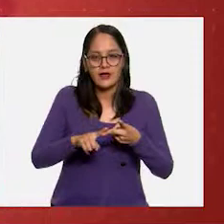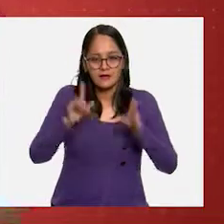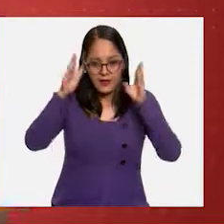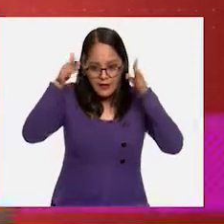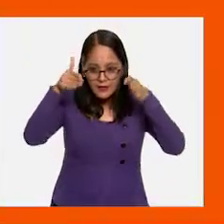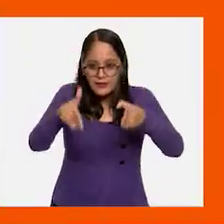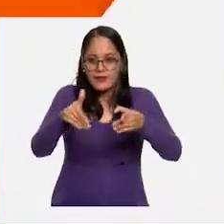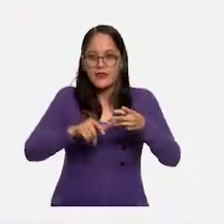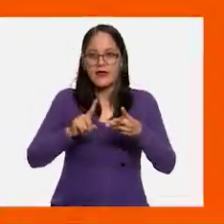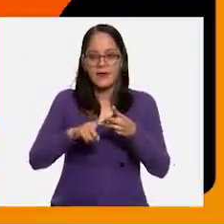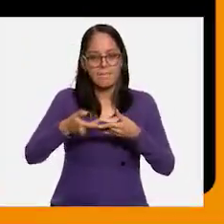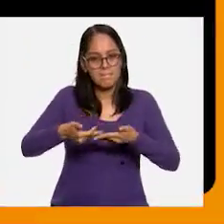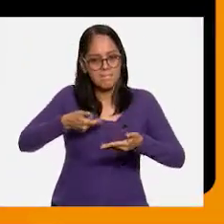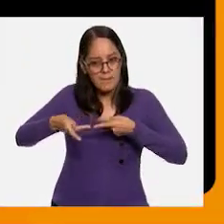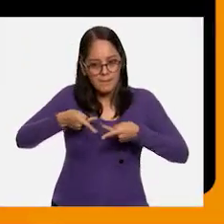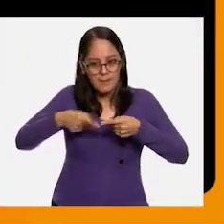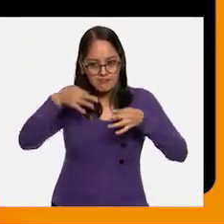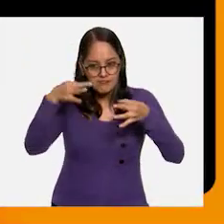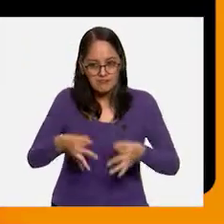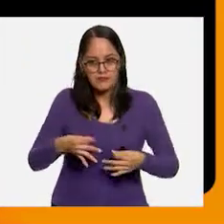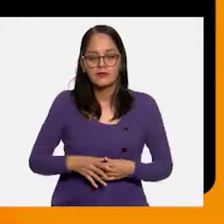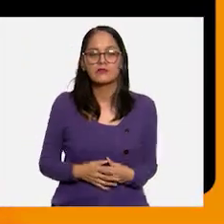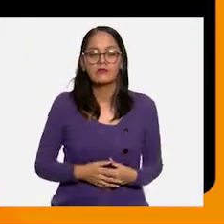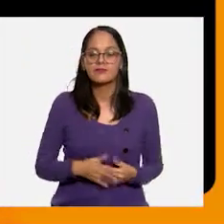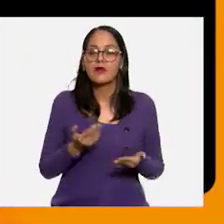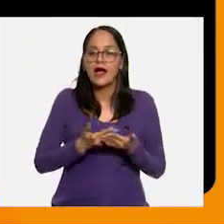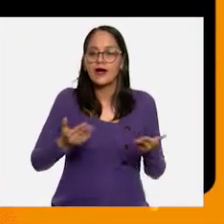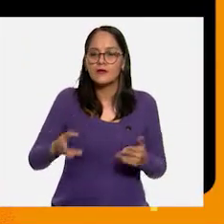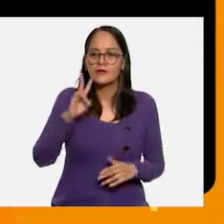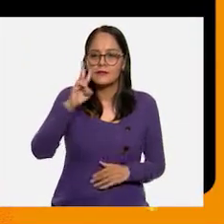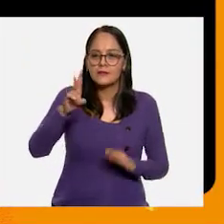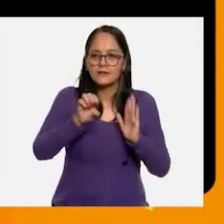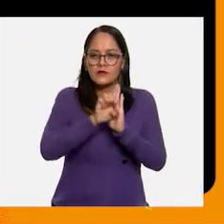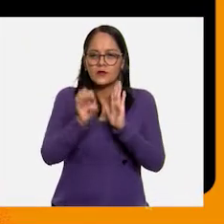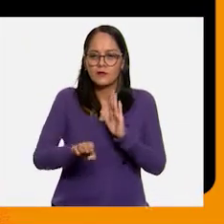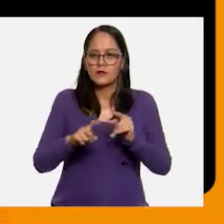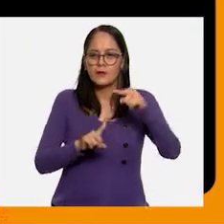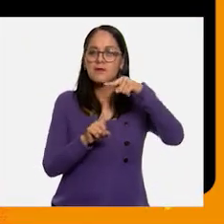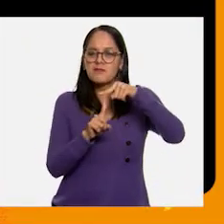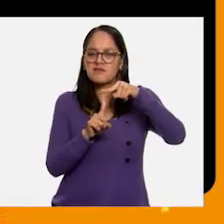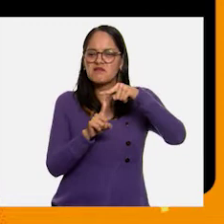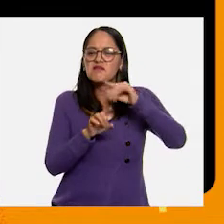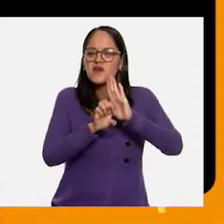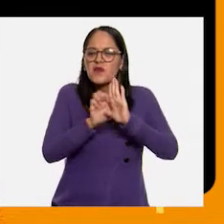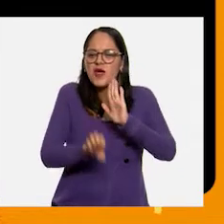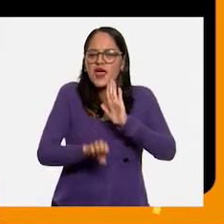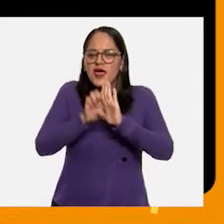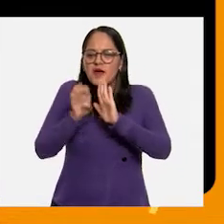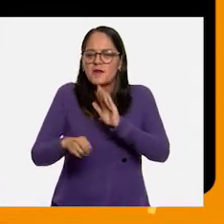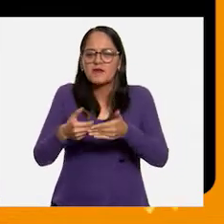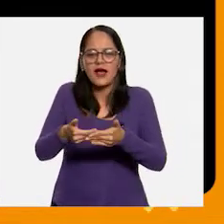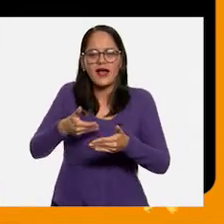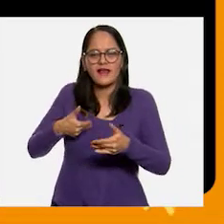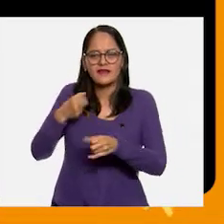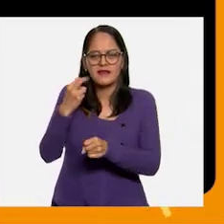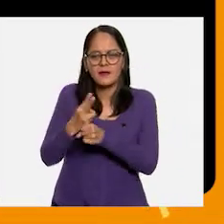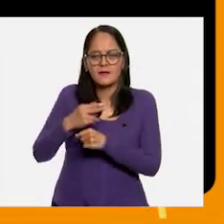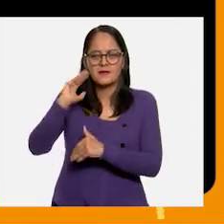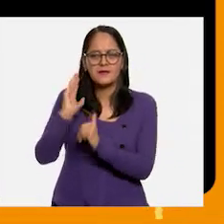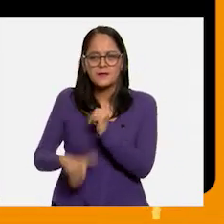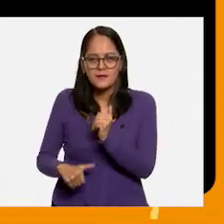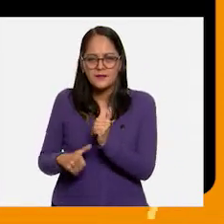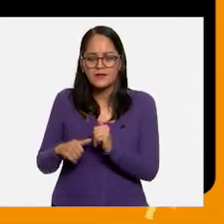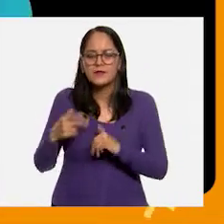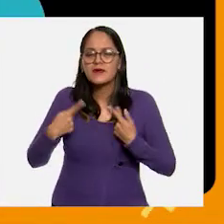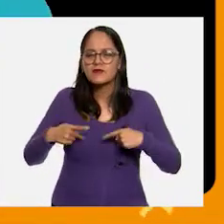y planeación. Ahora veamos, ¿cuáles son los ejemplos de tareas que se terminan antes si más personas ayudan con